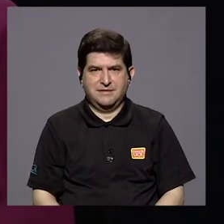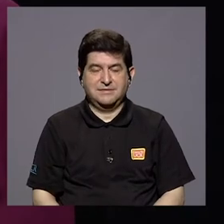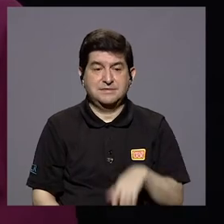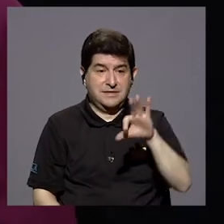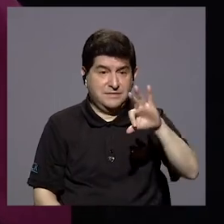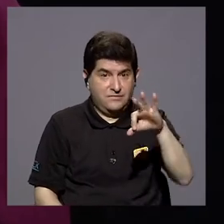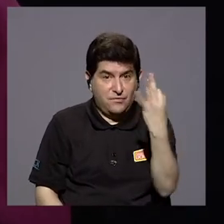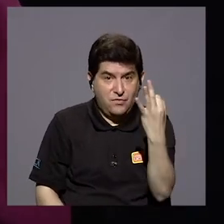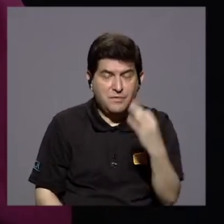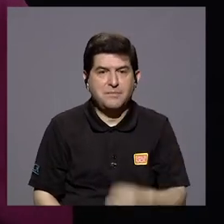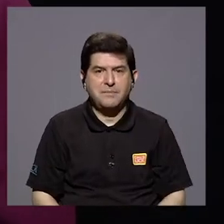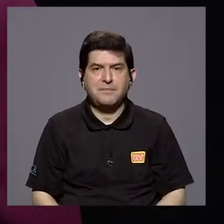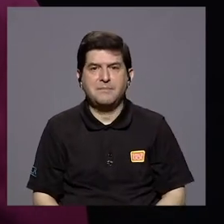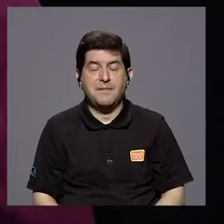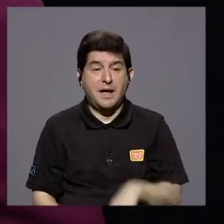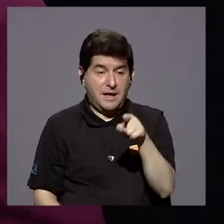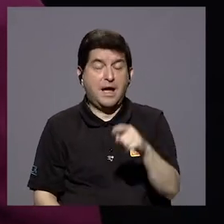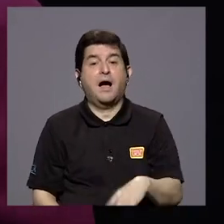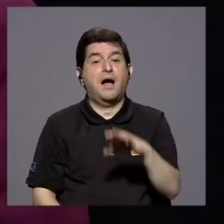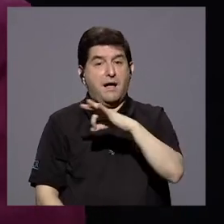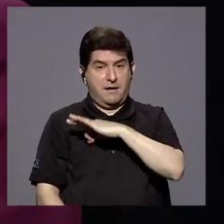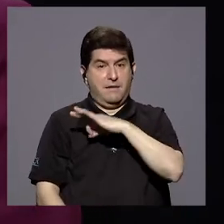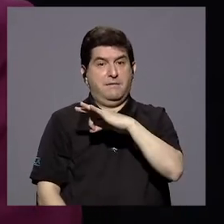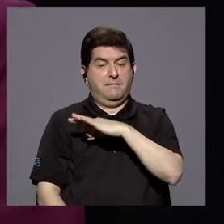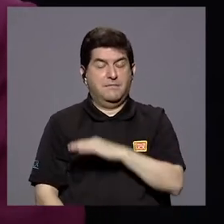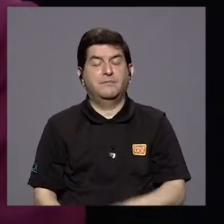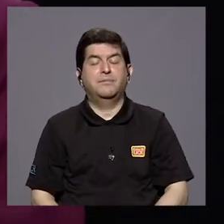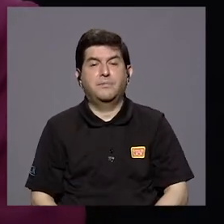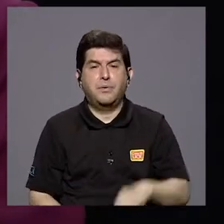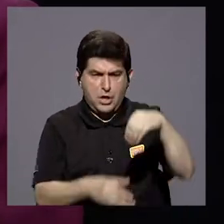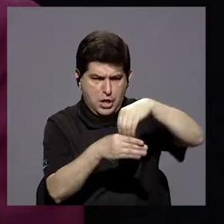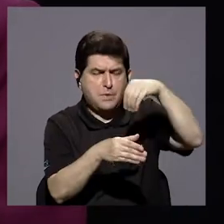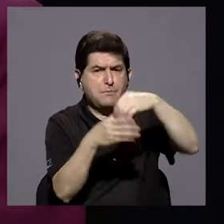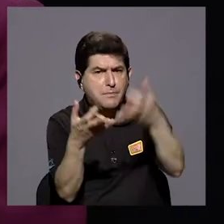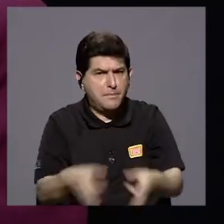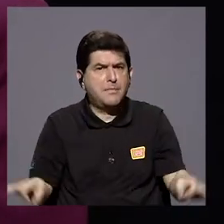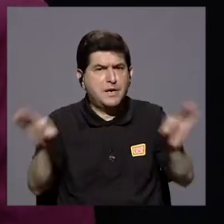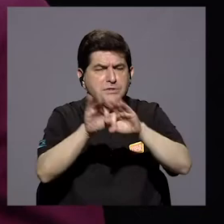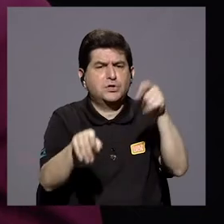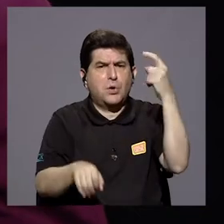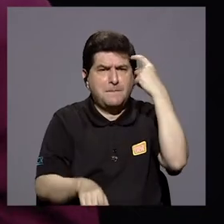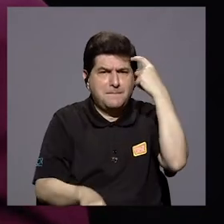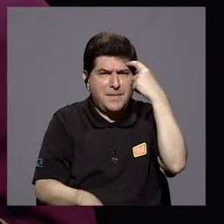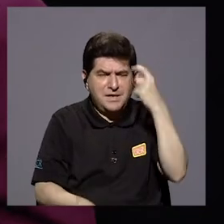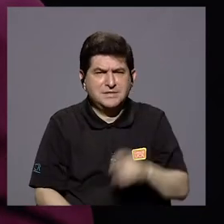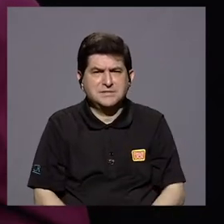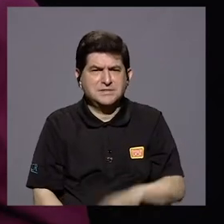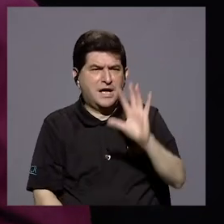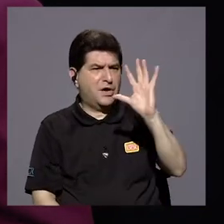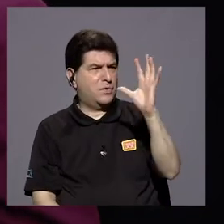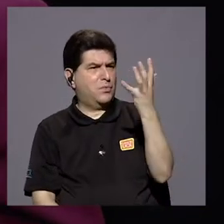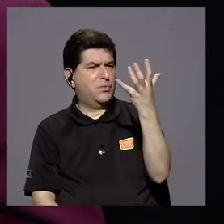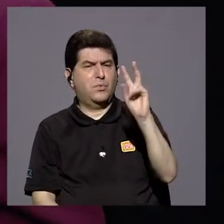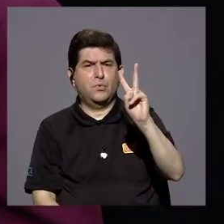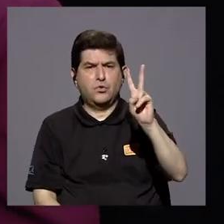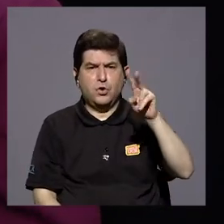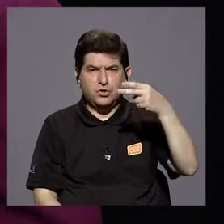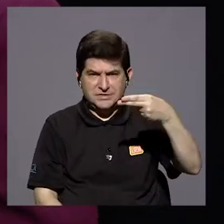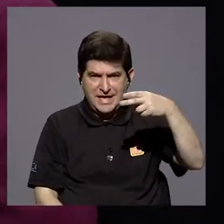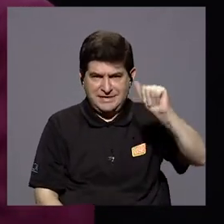Y eso es una inversión de alto vuelo, ¿va? Porque imagínense lo que es una antena de 2 hectáreas para